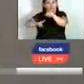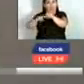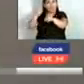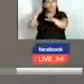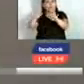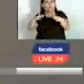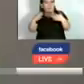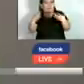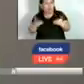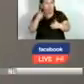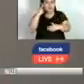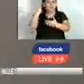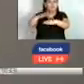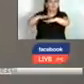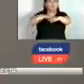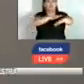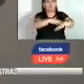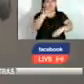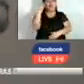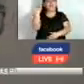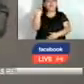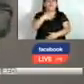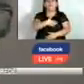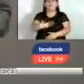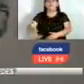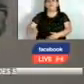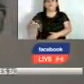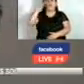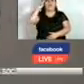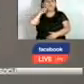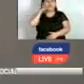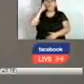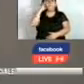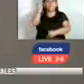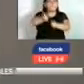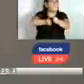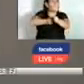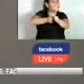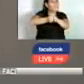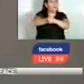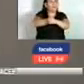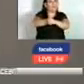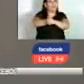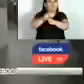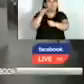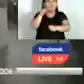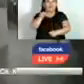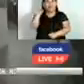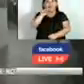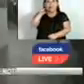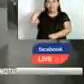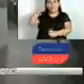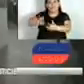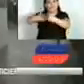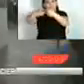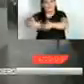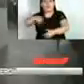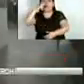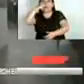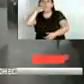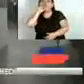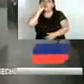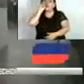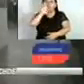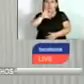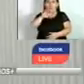dispararon después del anuncio del presidente Nayib Bukele, donde destacó la amplia ventaja electoral. Fitch Ratings dijo que la